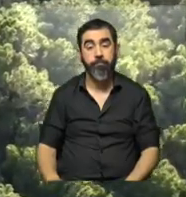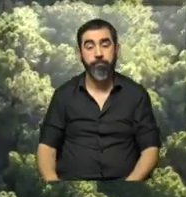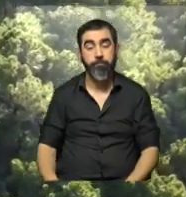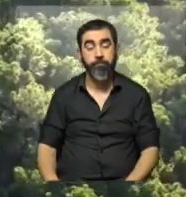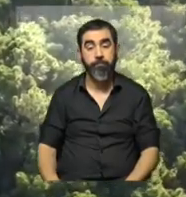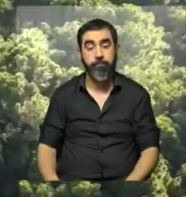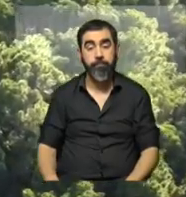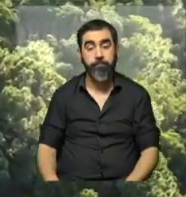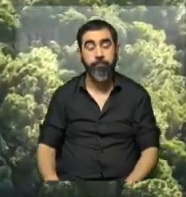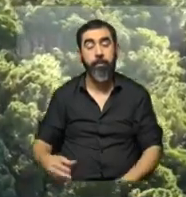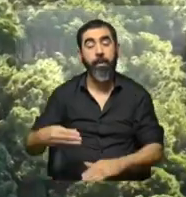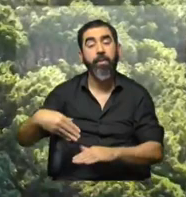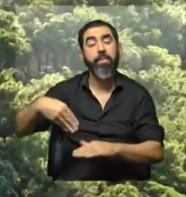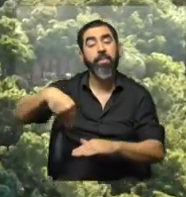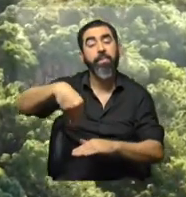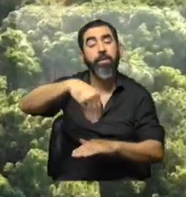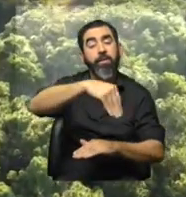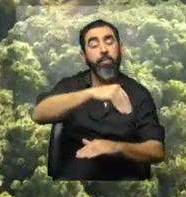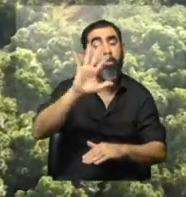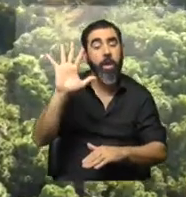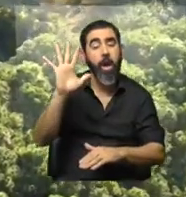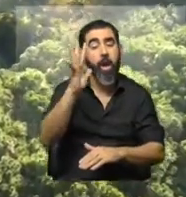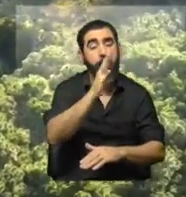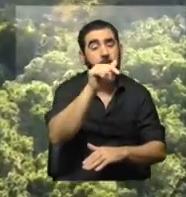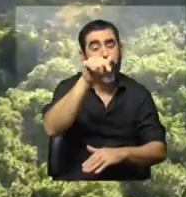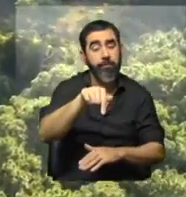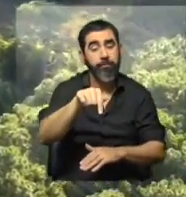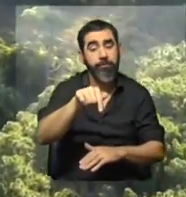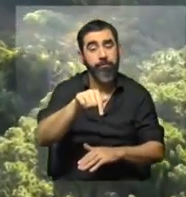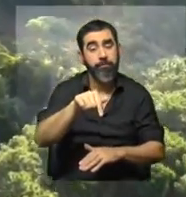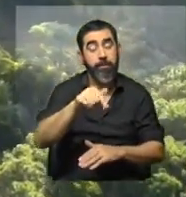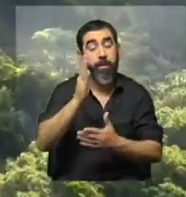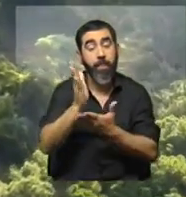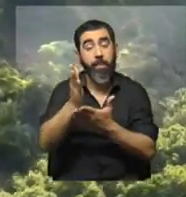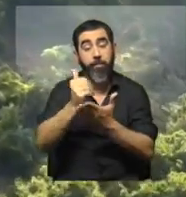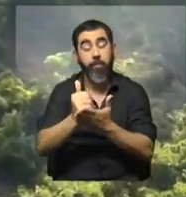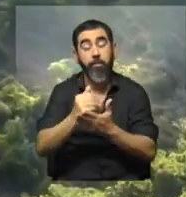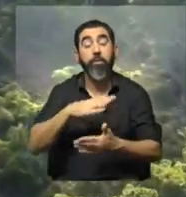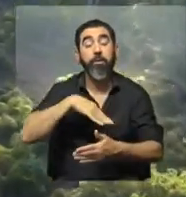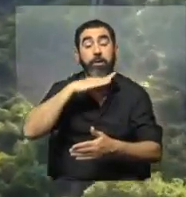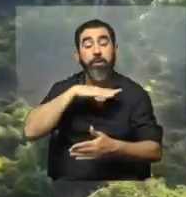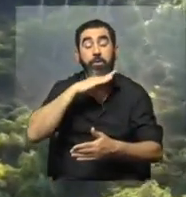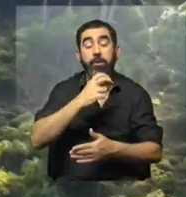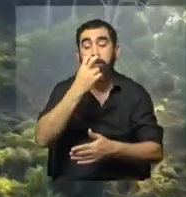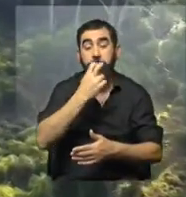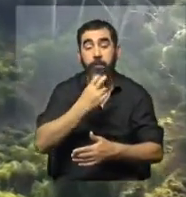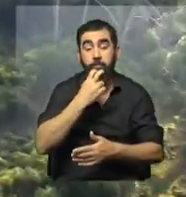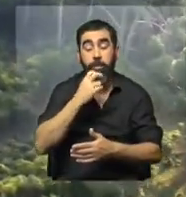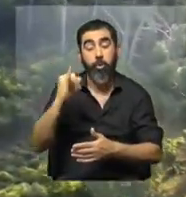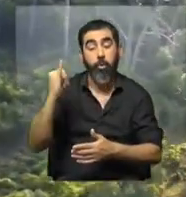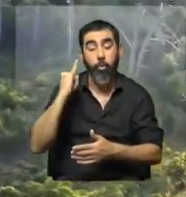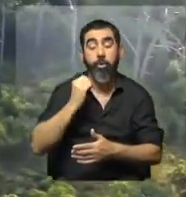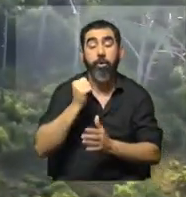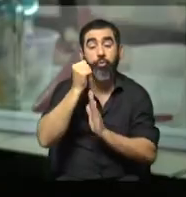En cuanto a la distribución de estas especies invasoras, observamos que los departamentos de Canelones, San José, Colonia